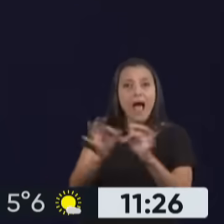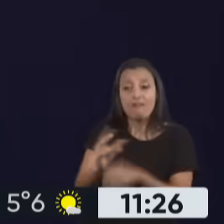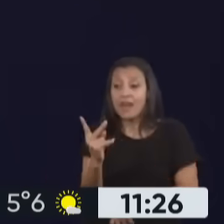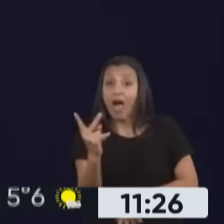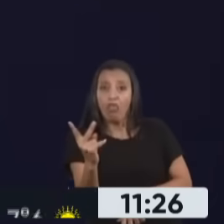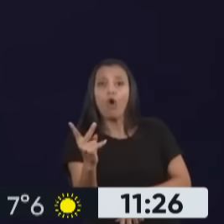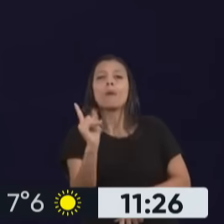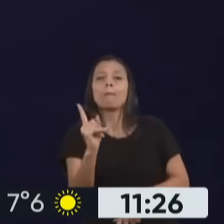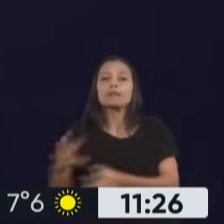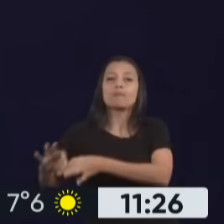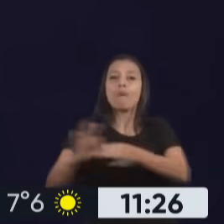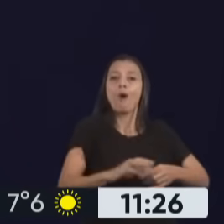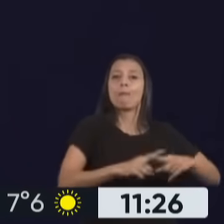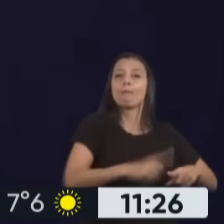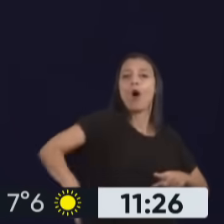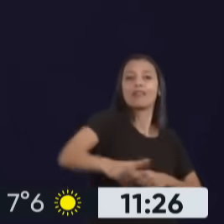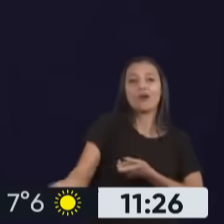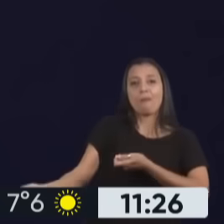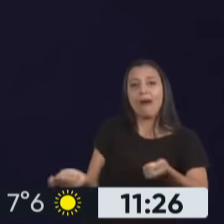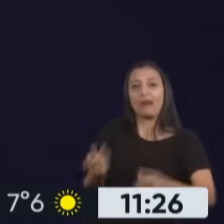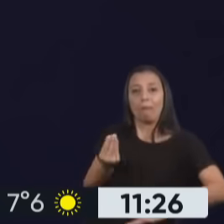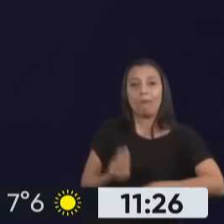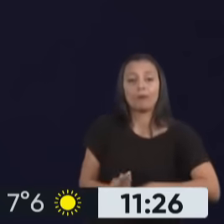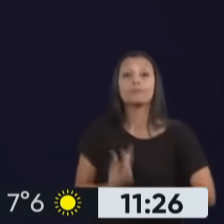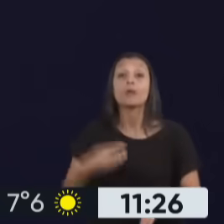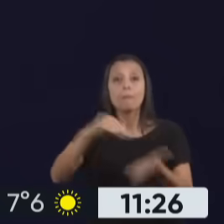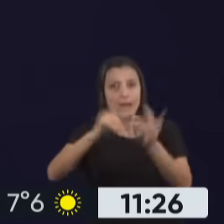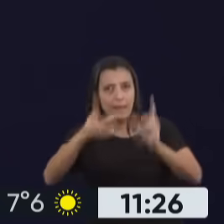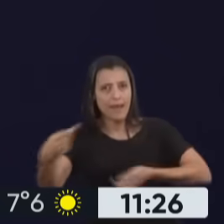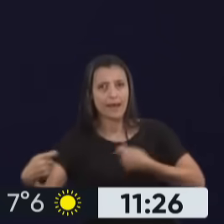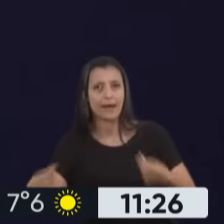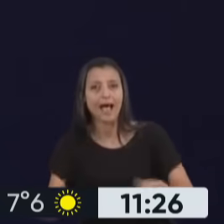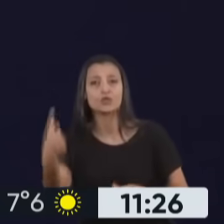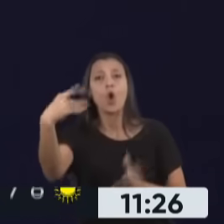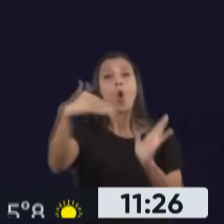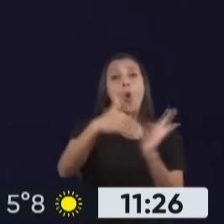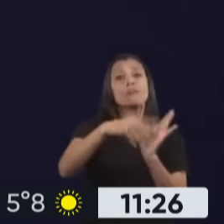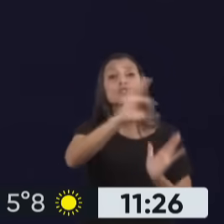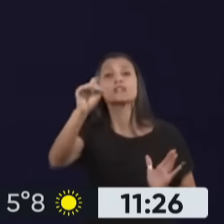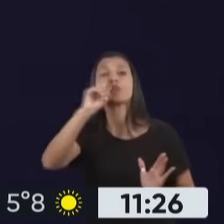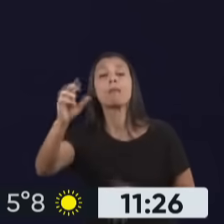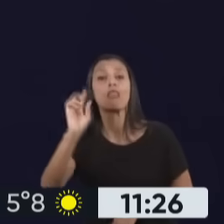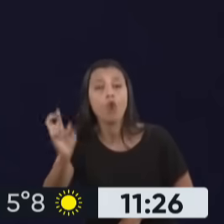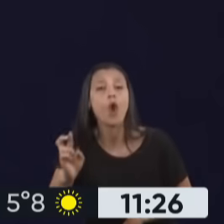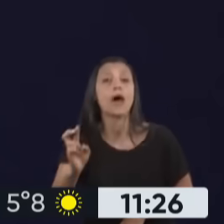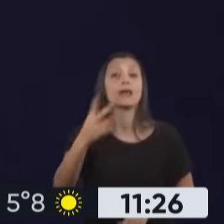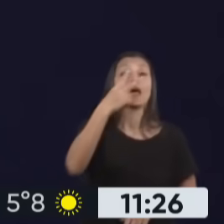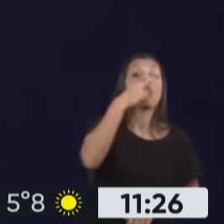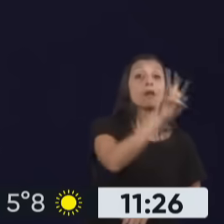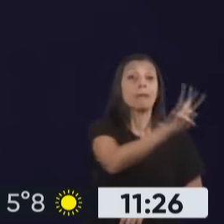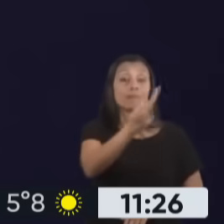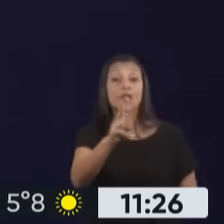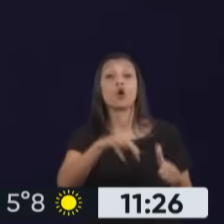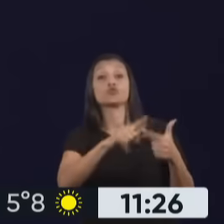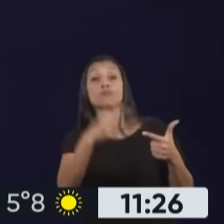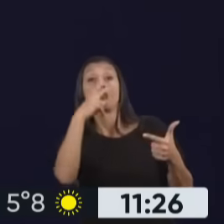su cúpula directiva. Además se gastaron, por ejemplo, 1.300.000 dólares entre 2022 y 2023